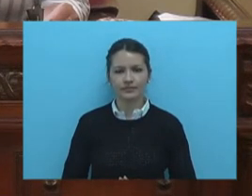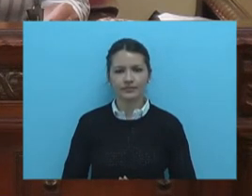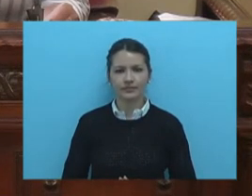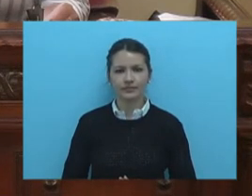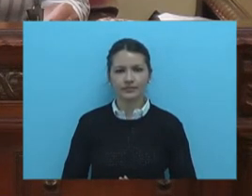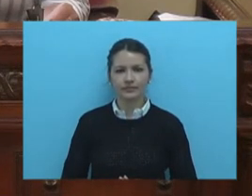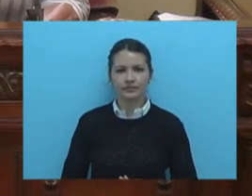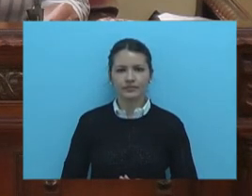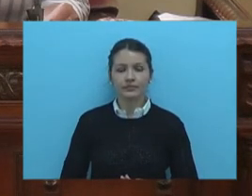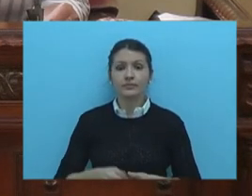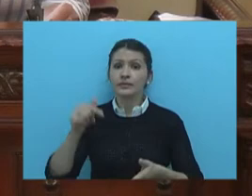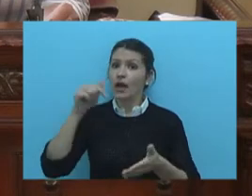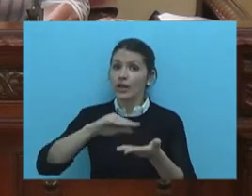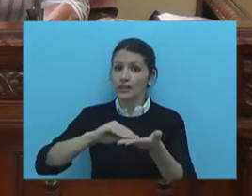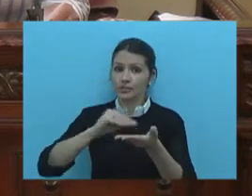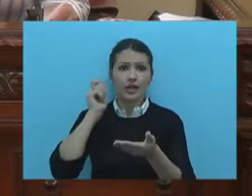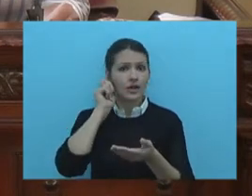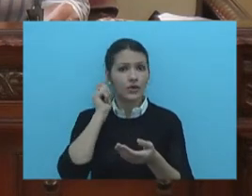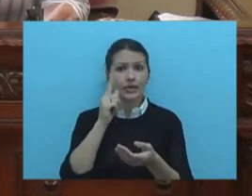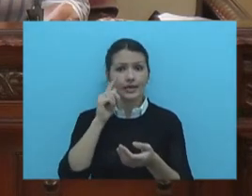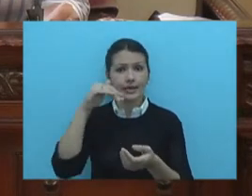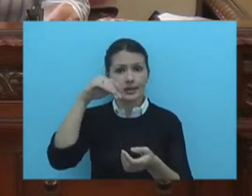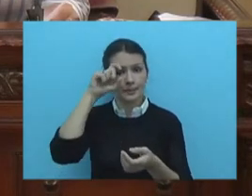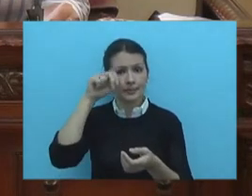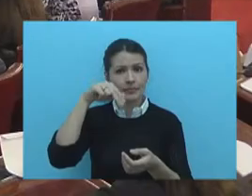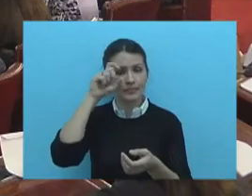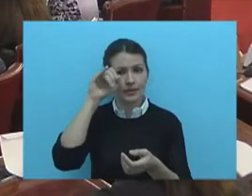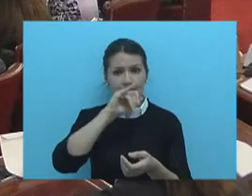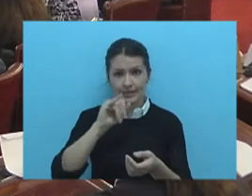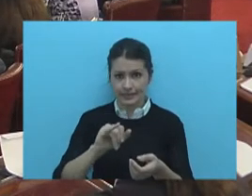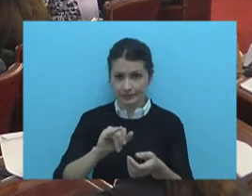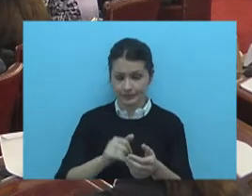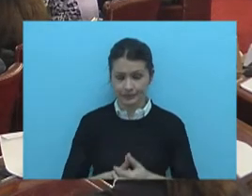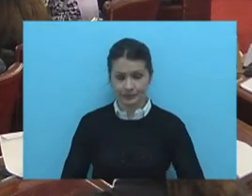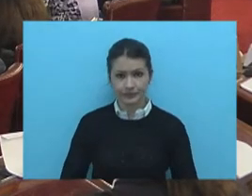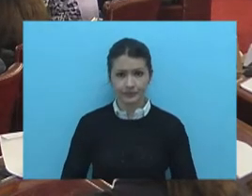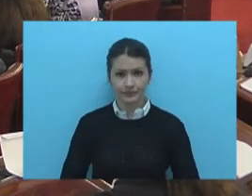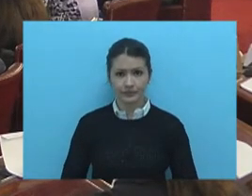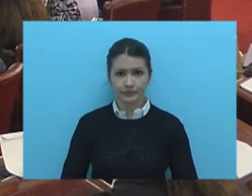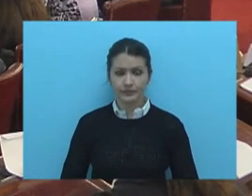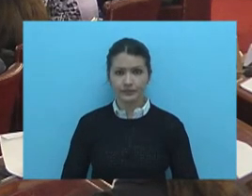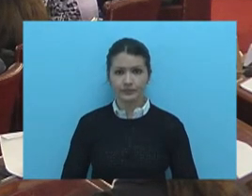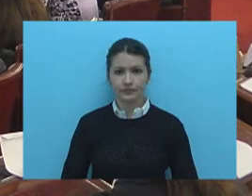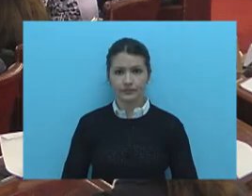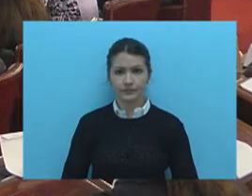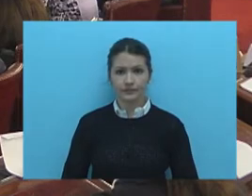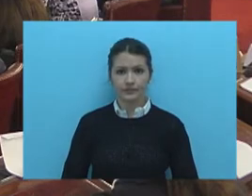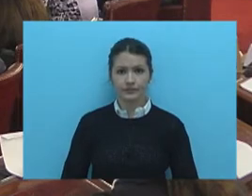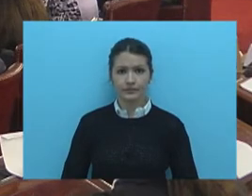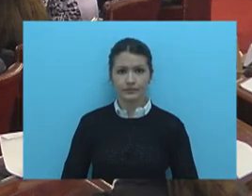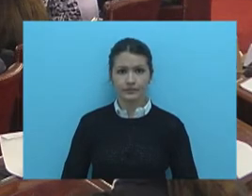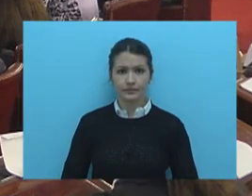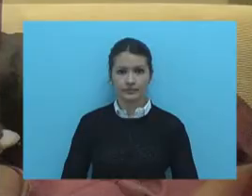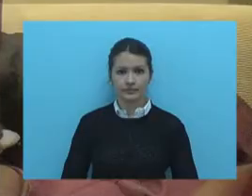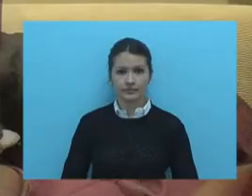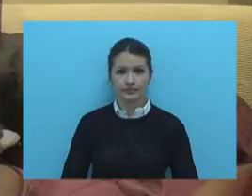Diputado Jiménez tiene la palabra. Lo que yo comprendí del otro proyecto es que se tomaba de nuevo